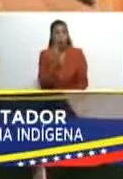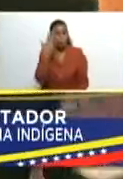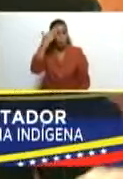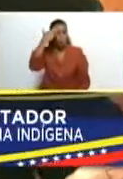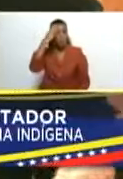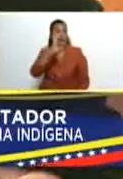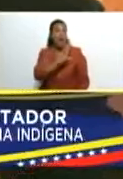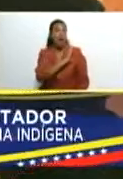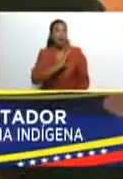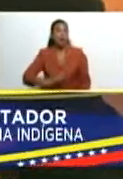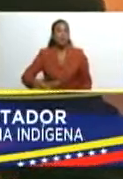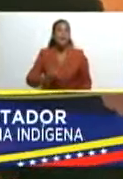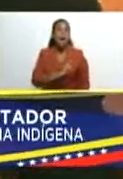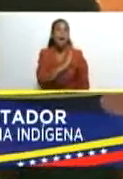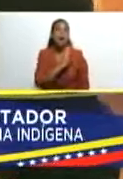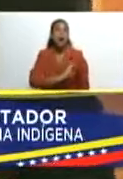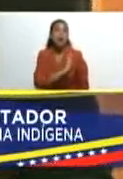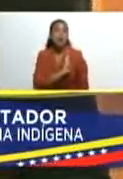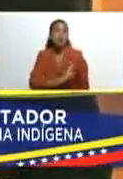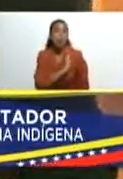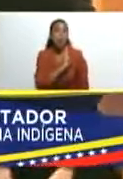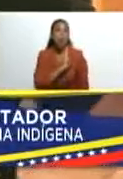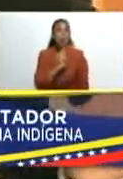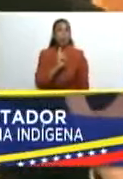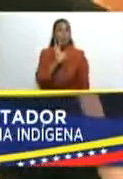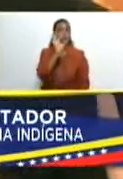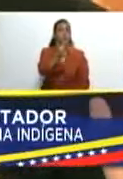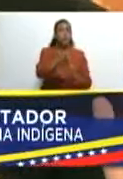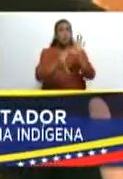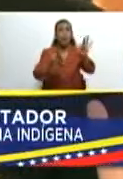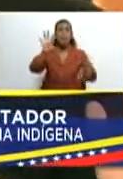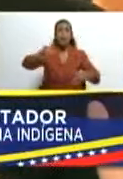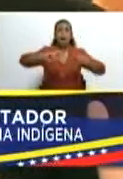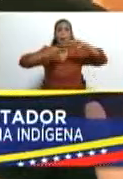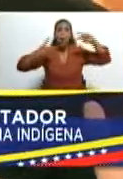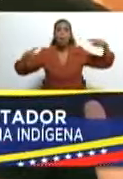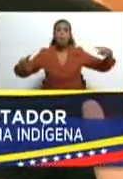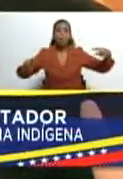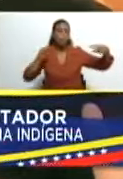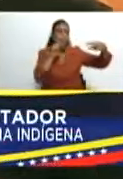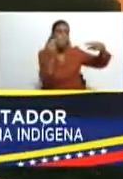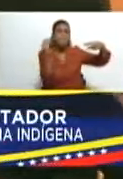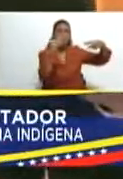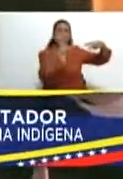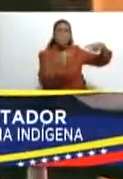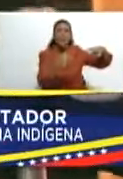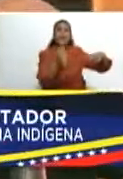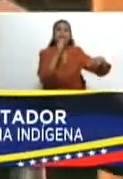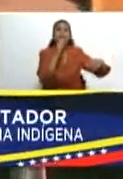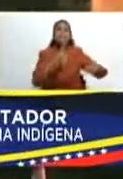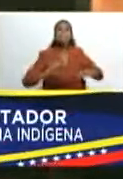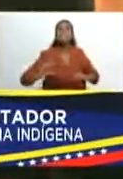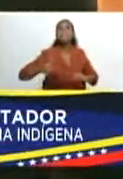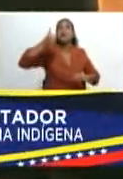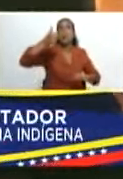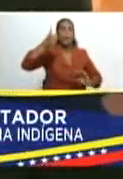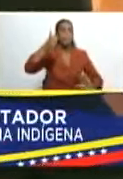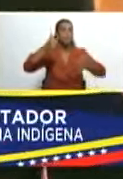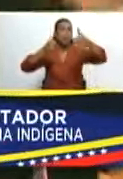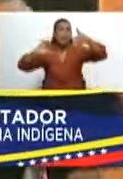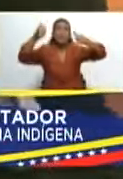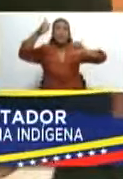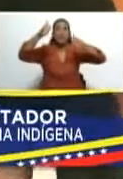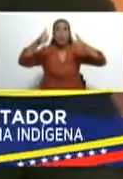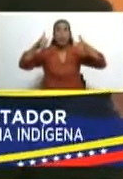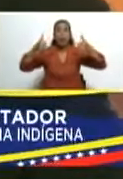todas las religiones es todopoderoso, con lanzarle unos 3 o 4 cromosomas más. Y así no habría habido la posibilidad de que